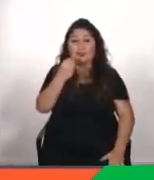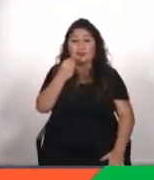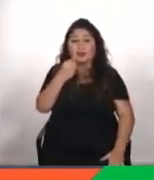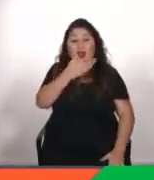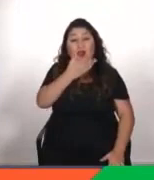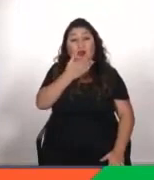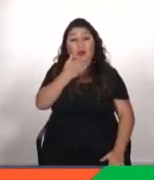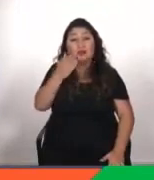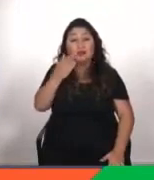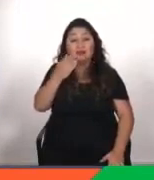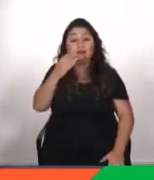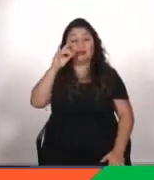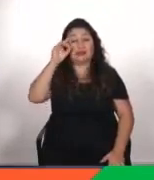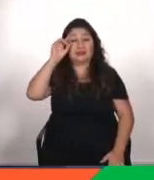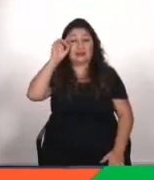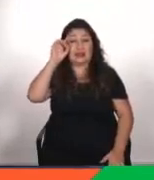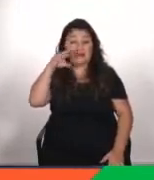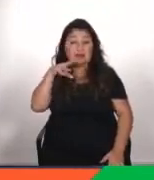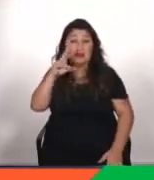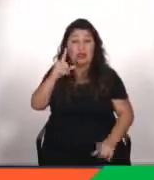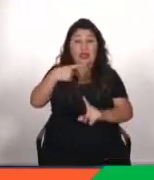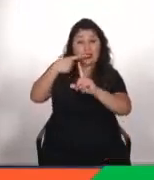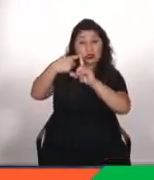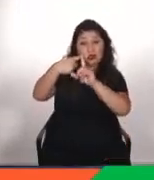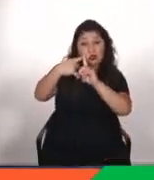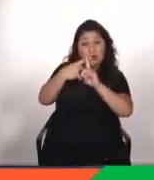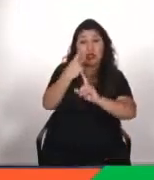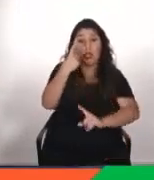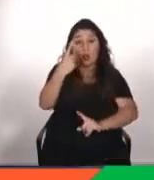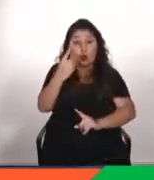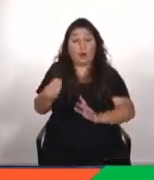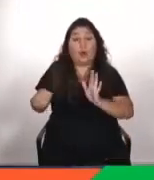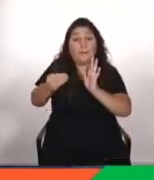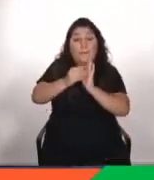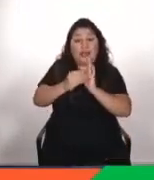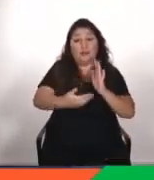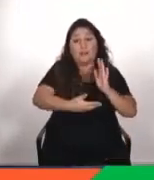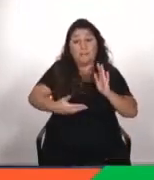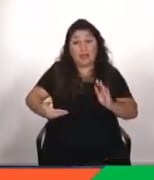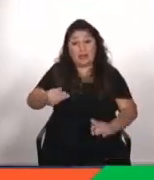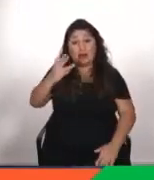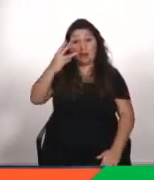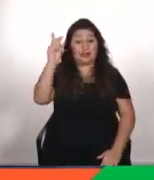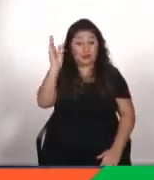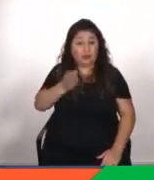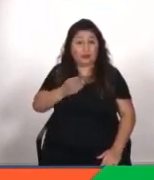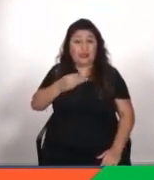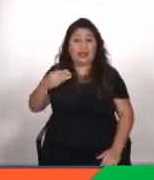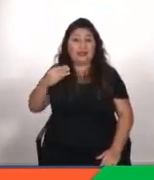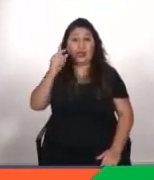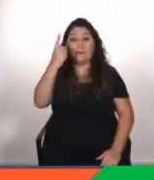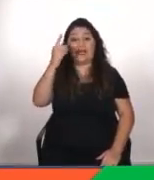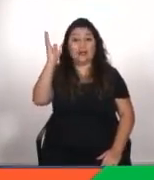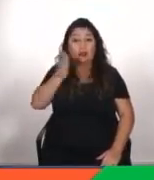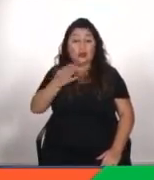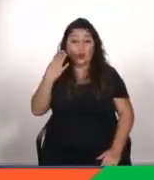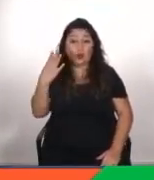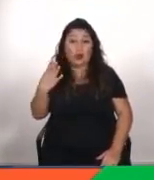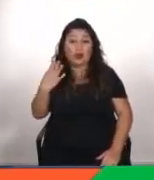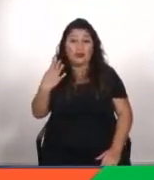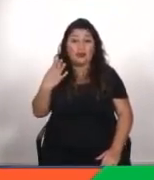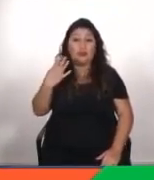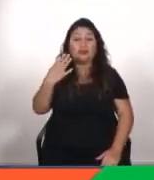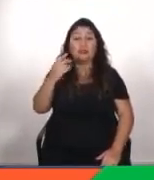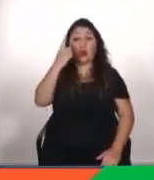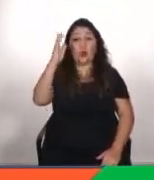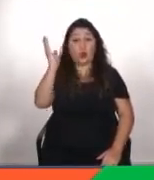la serie armónica, es decir, la suma de 1 más un medio más un tercio más un cuarto más un quinto, esas fracciones que cada vez van siendo más